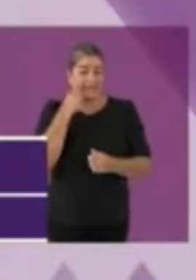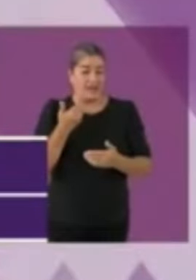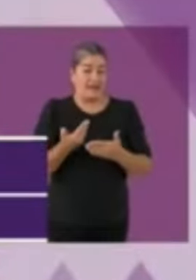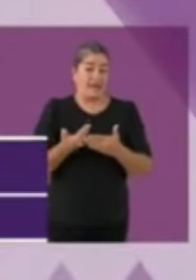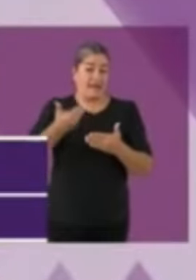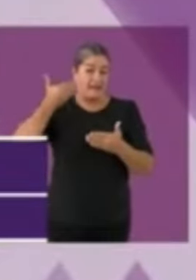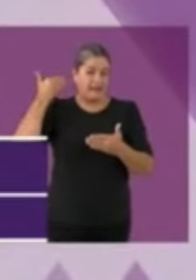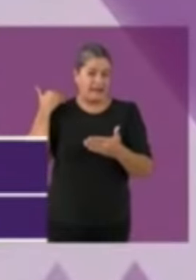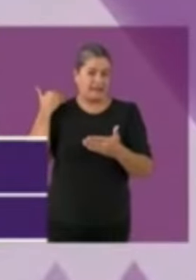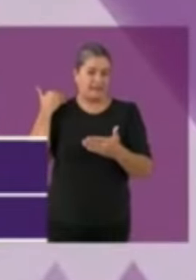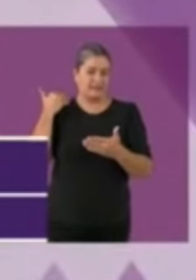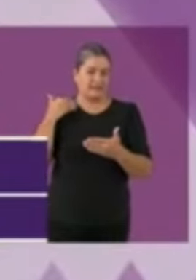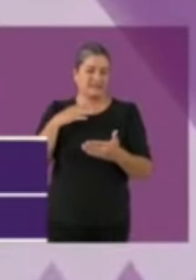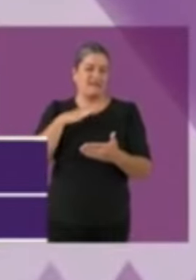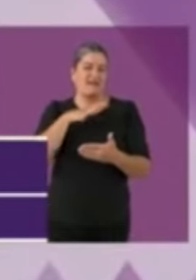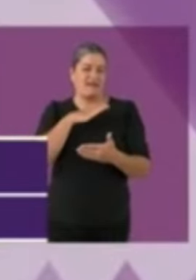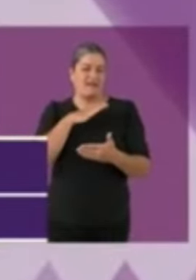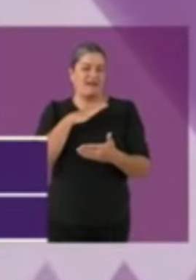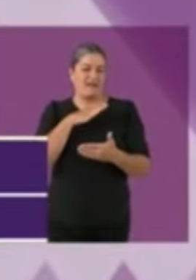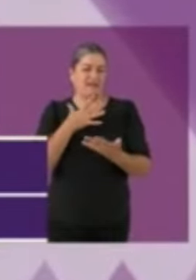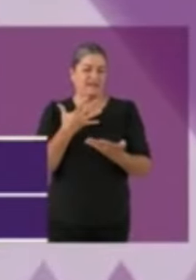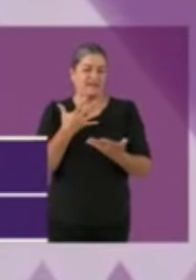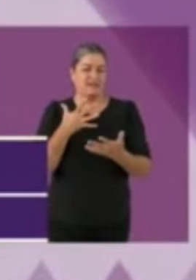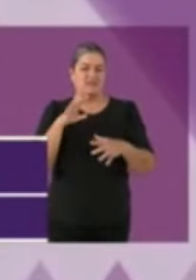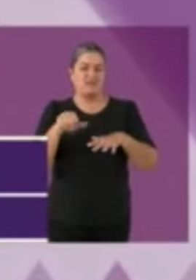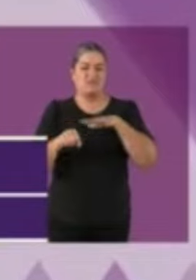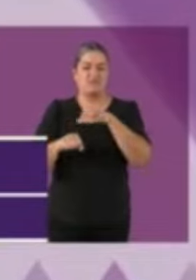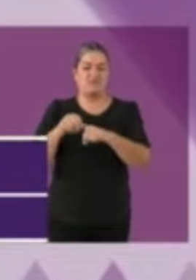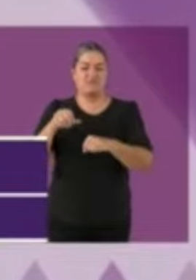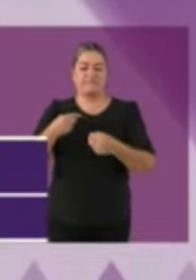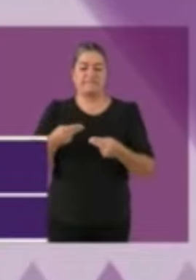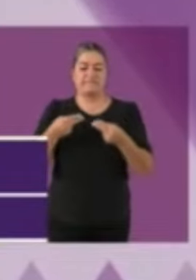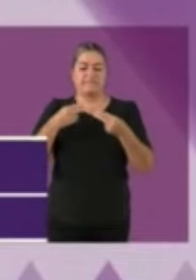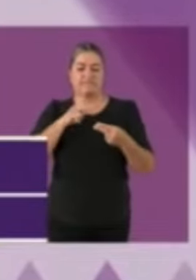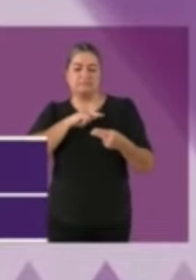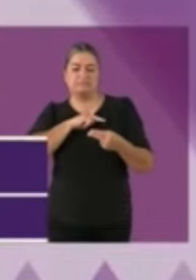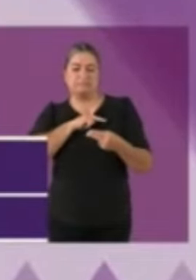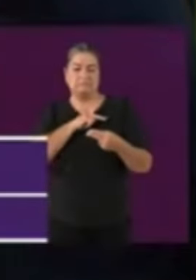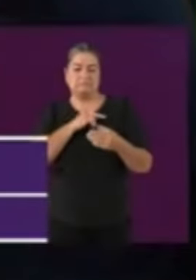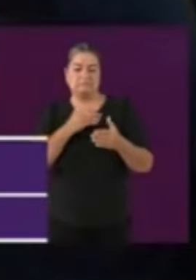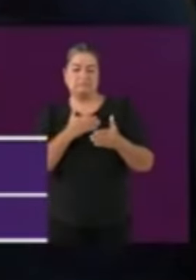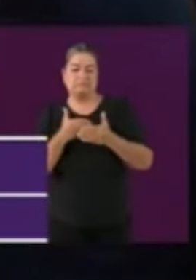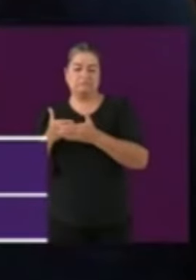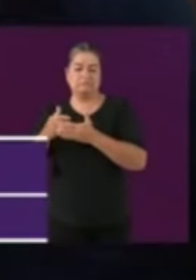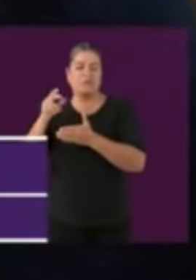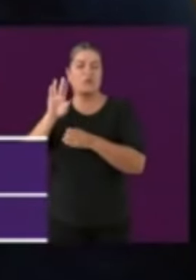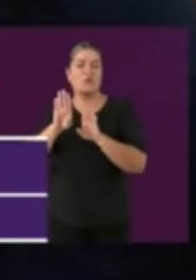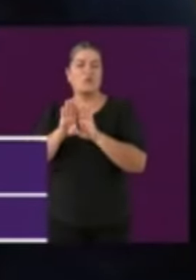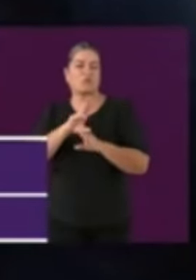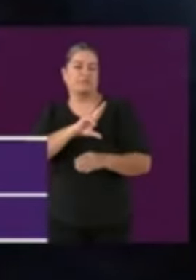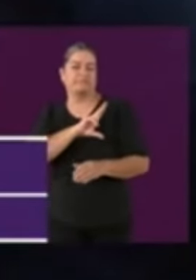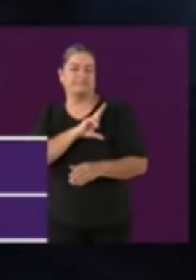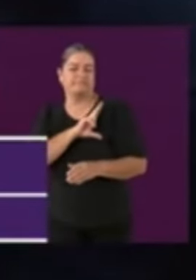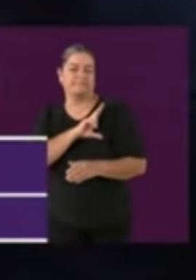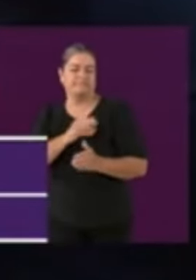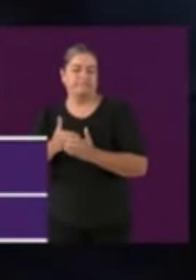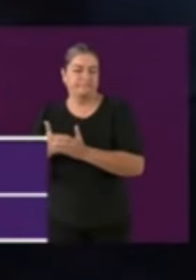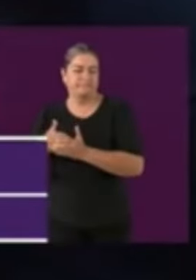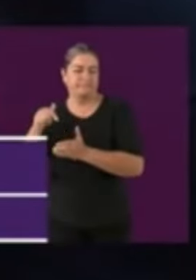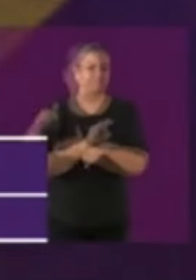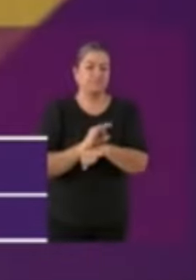ese gobierno al cual una de las candidatas Claudia sheiman pretende darle continuidad pues las preguntas de los